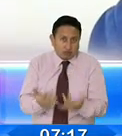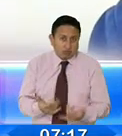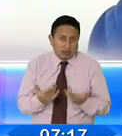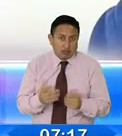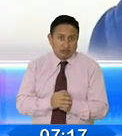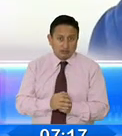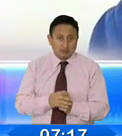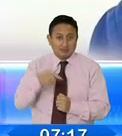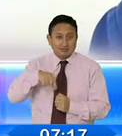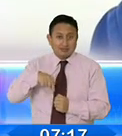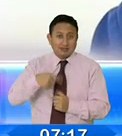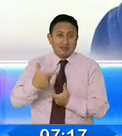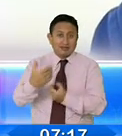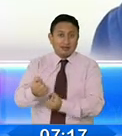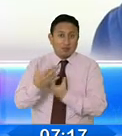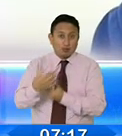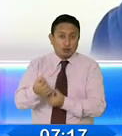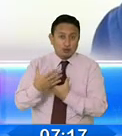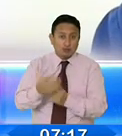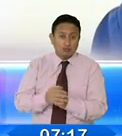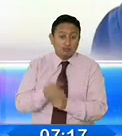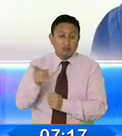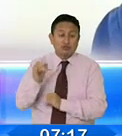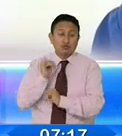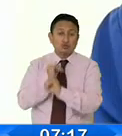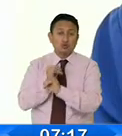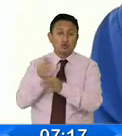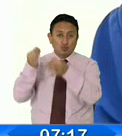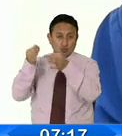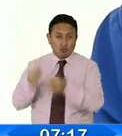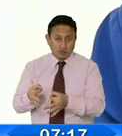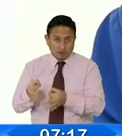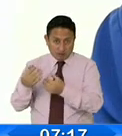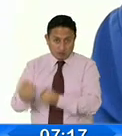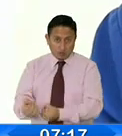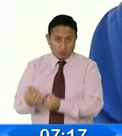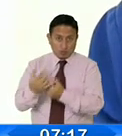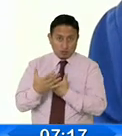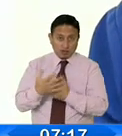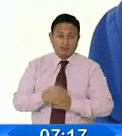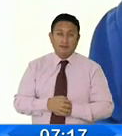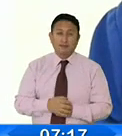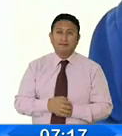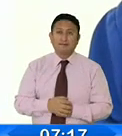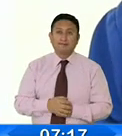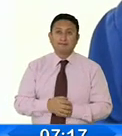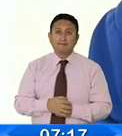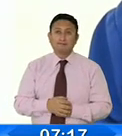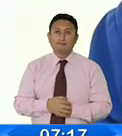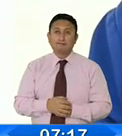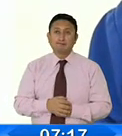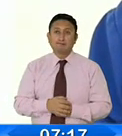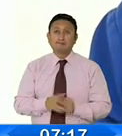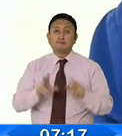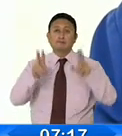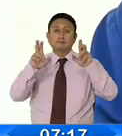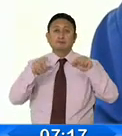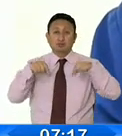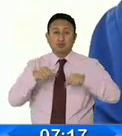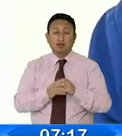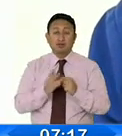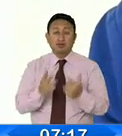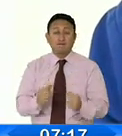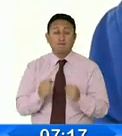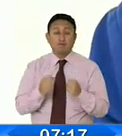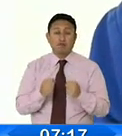la información que presten las instituciones respectivas referente a la magnitud de